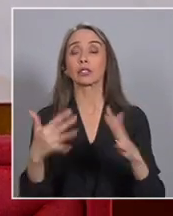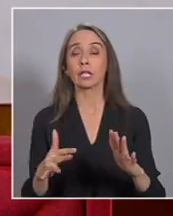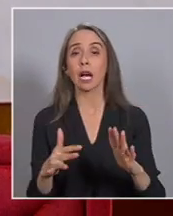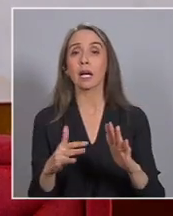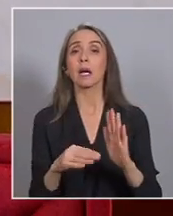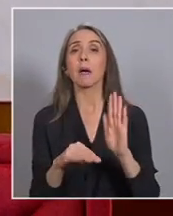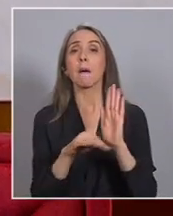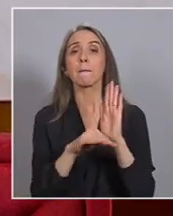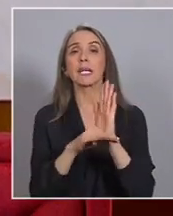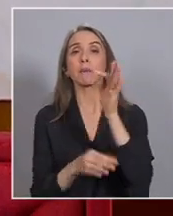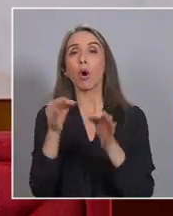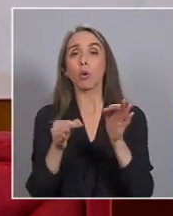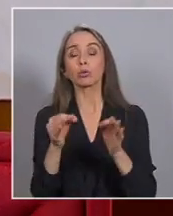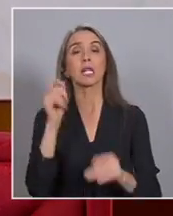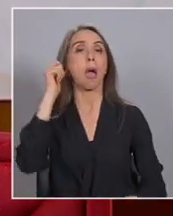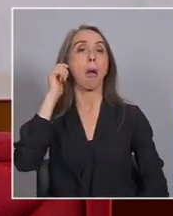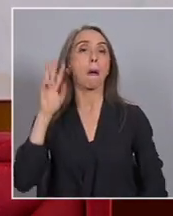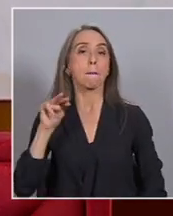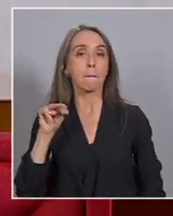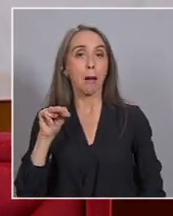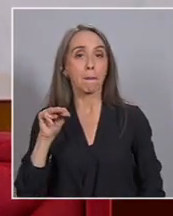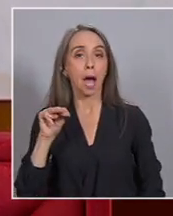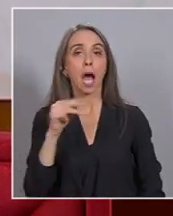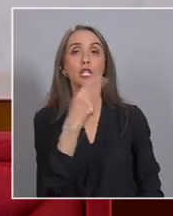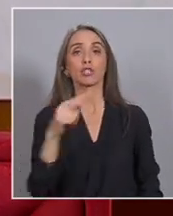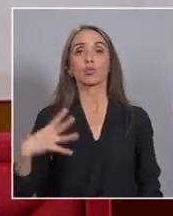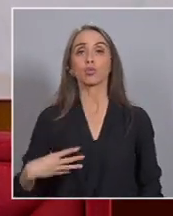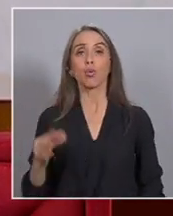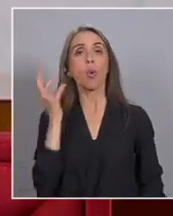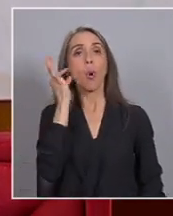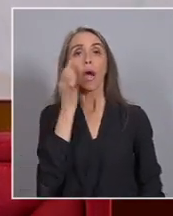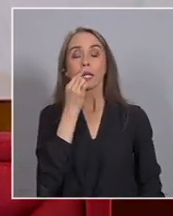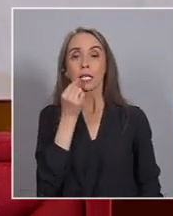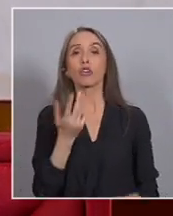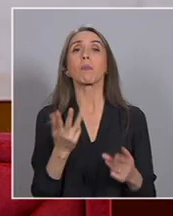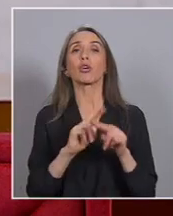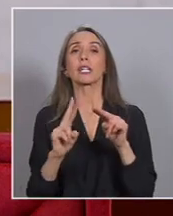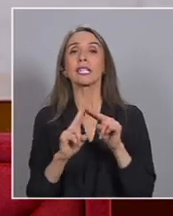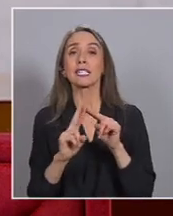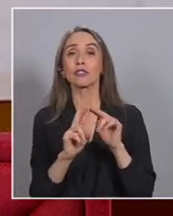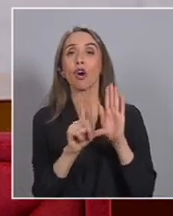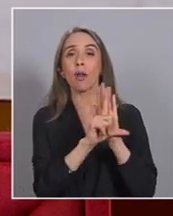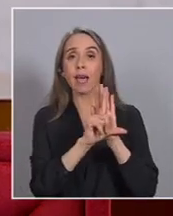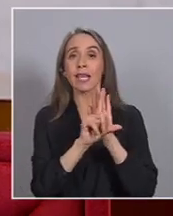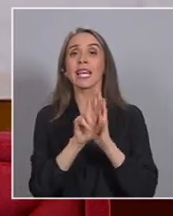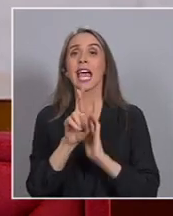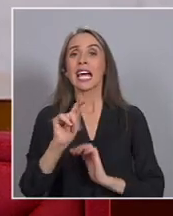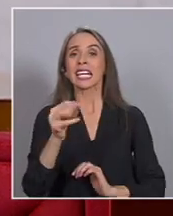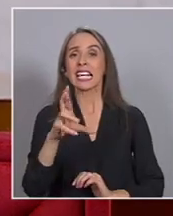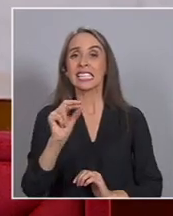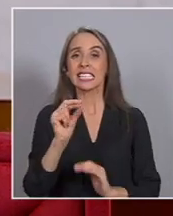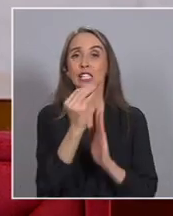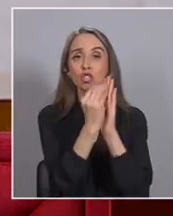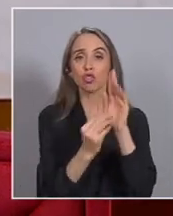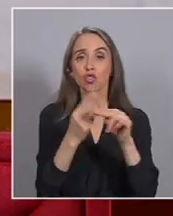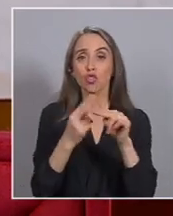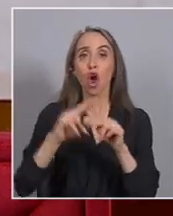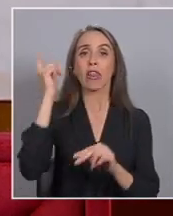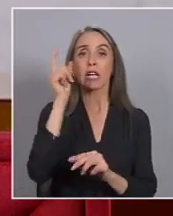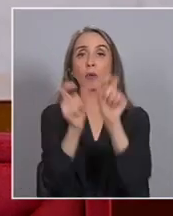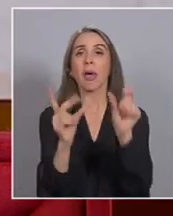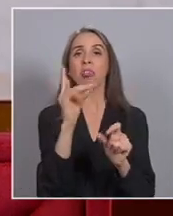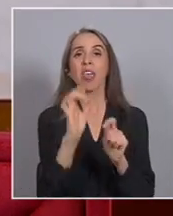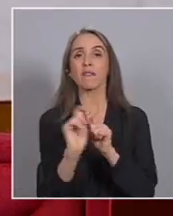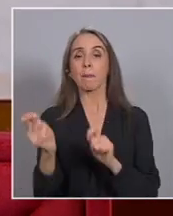un mínimo de justicia para madres y sus hijas e hijos, implementando el Registro Nacional de Deudores de Pensiones de Alimento, y